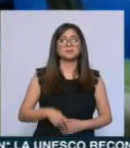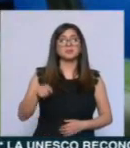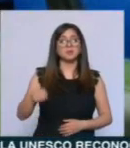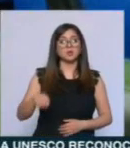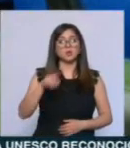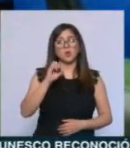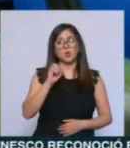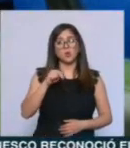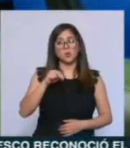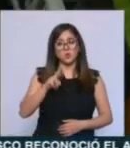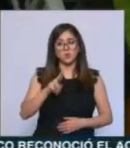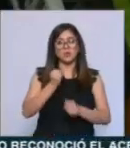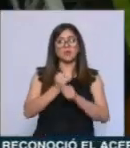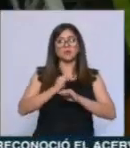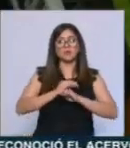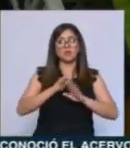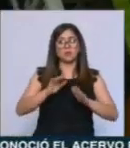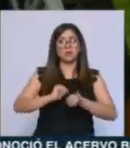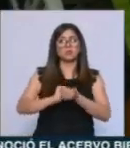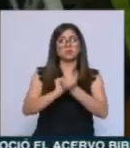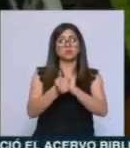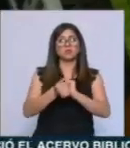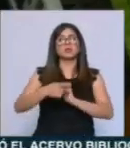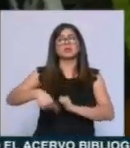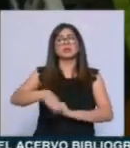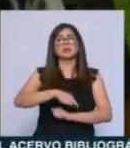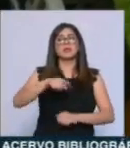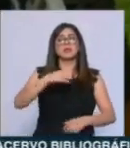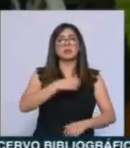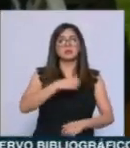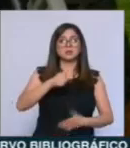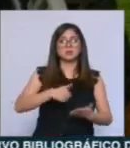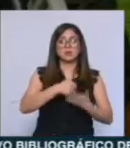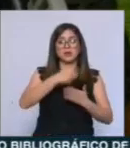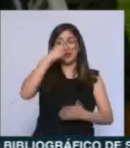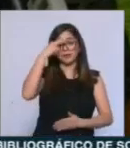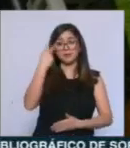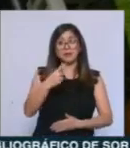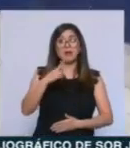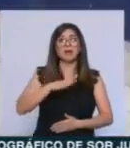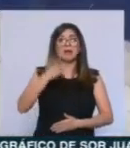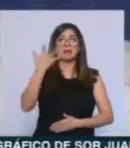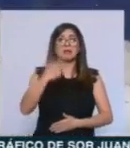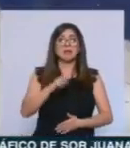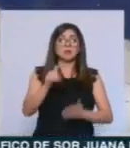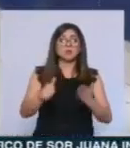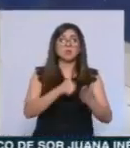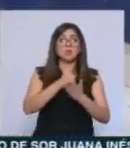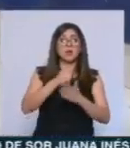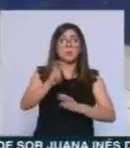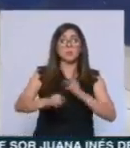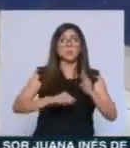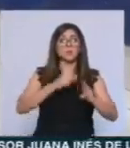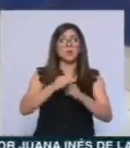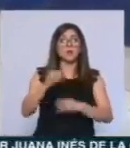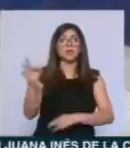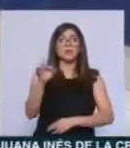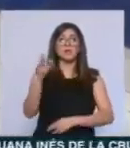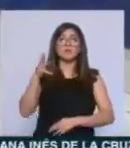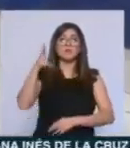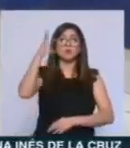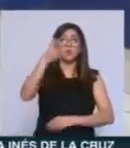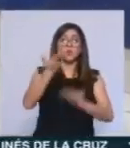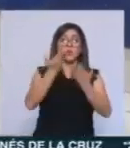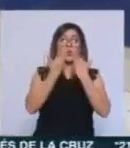Unidas sobre el desarrollo de los recursos hídricos, la capital del país se encuentra entre las 10 ciudades del mundo que están en riesgo de quedarse sin agua